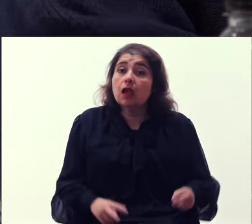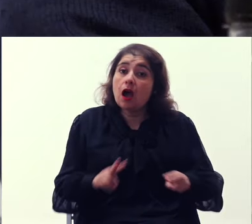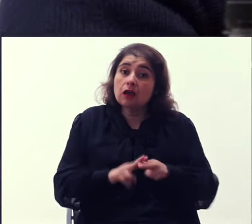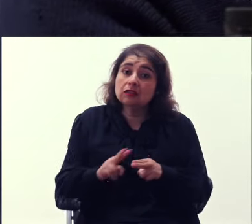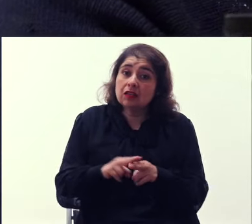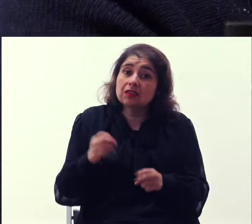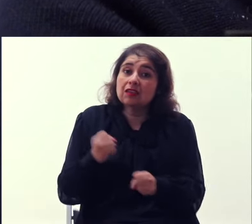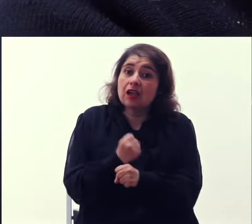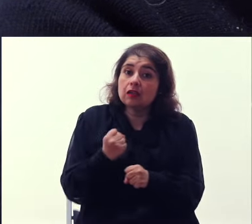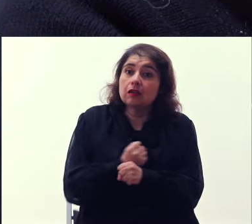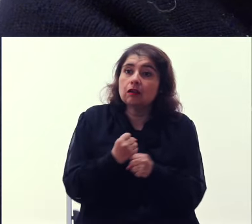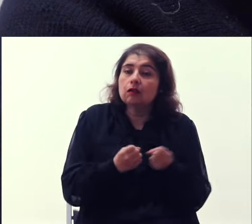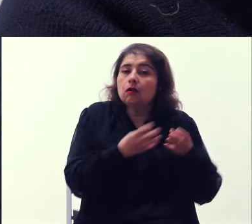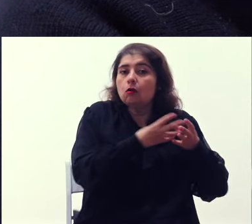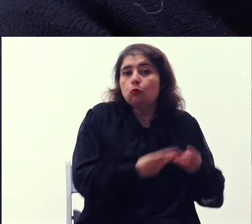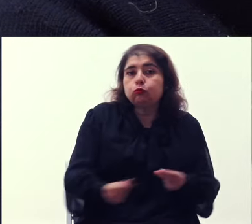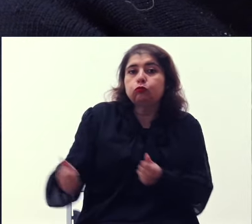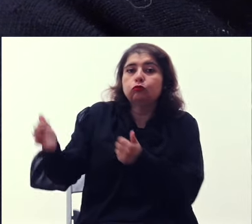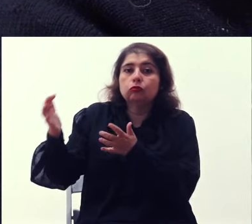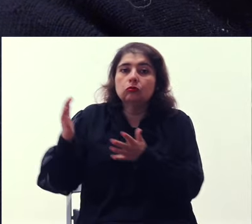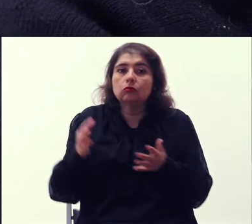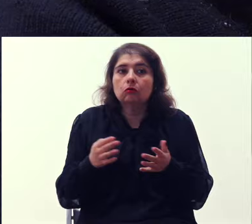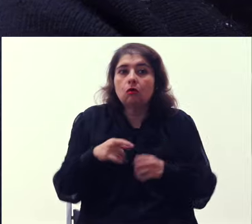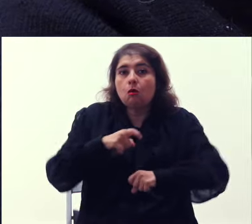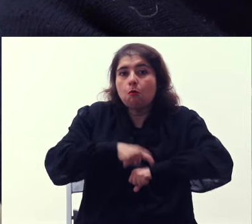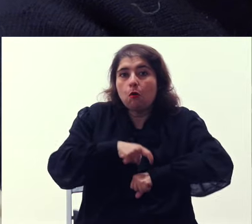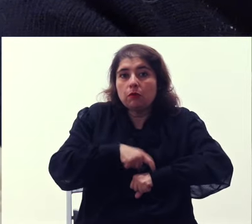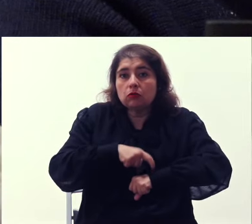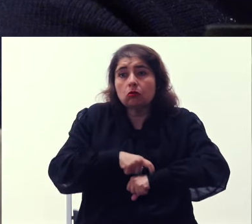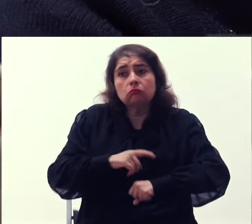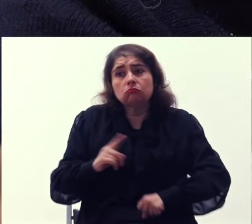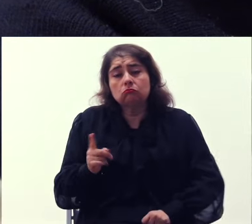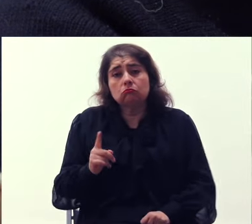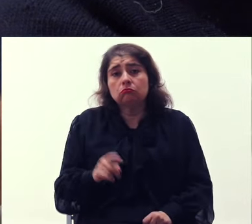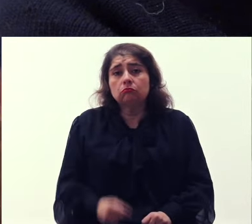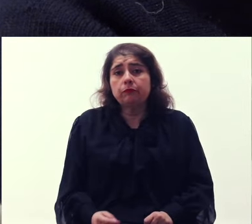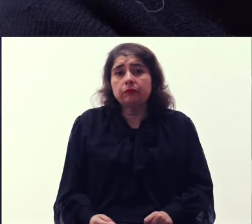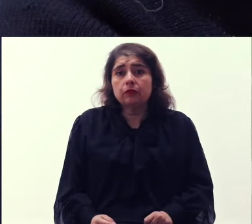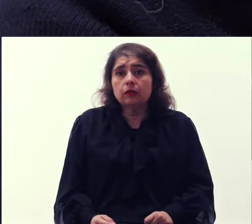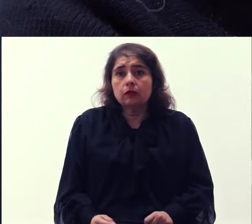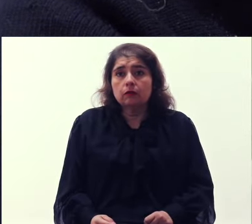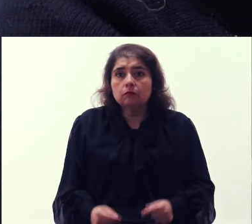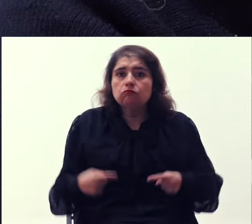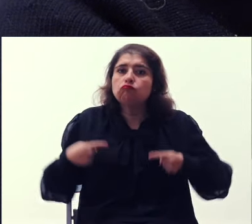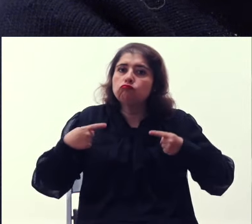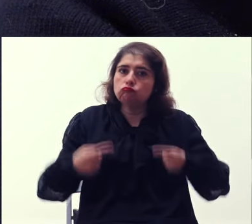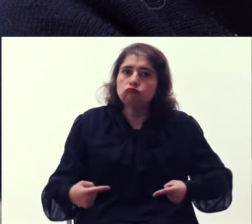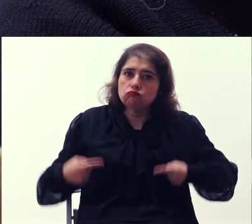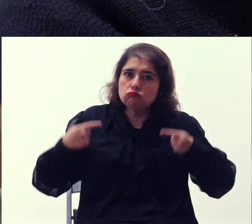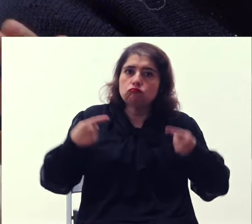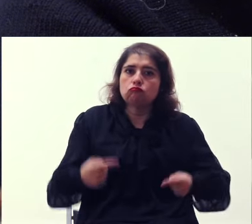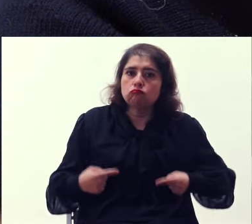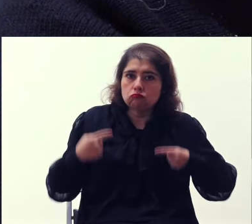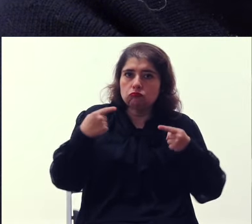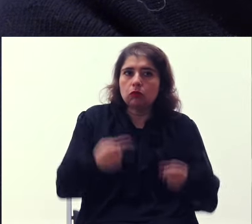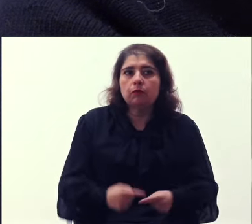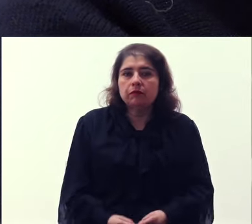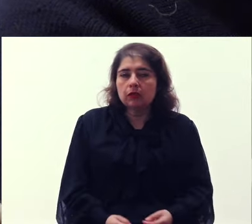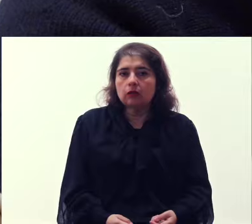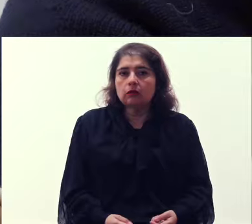generar no solamente un taller efímero de un momento, sino que generar